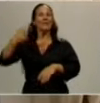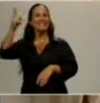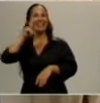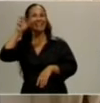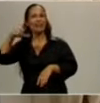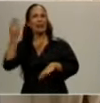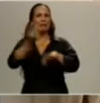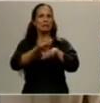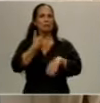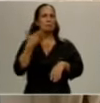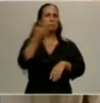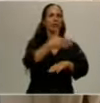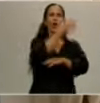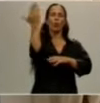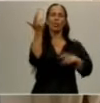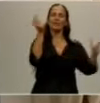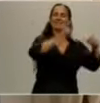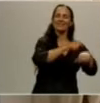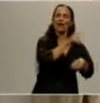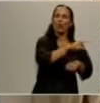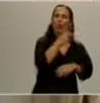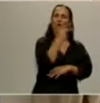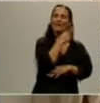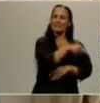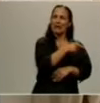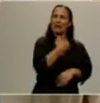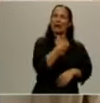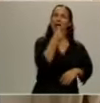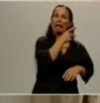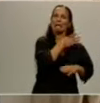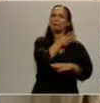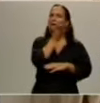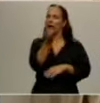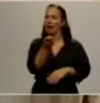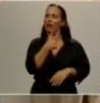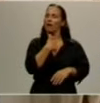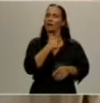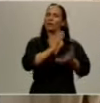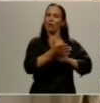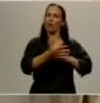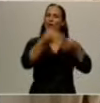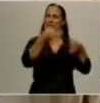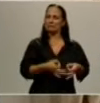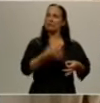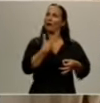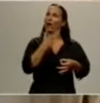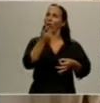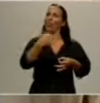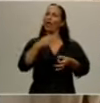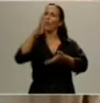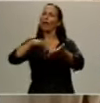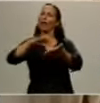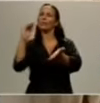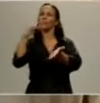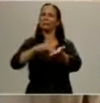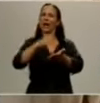solicitó una audiencia con el entonces presidente Kirchner y cuando Kirchner planteó a través de protocolo que en la agenda debía estar la